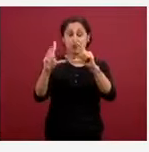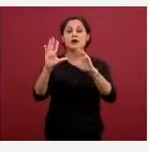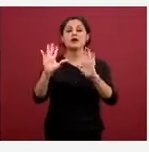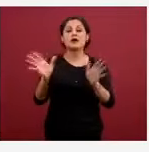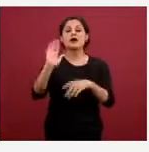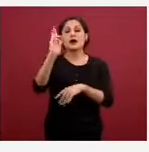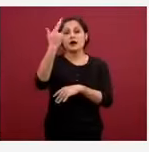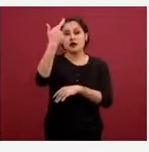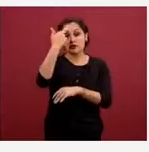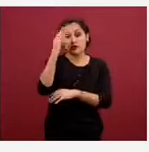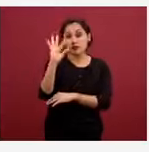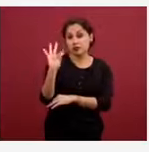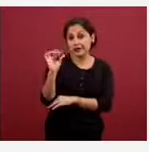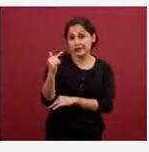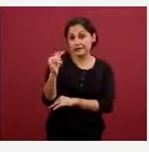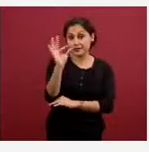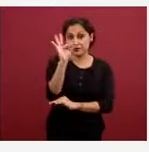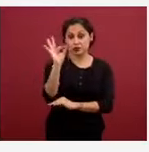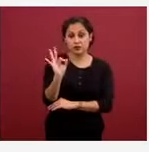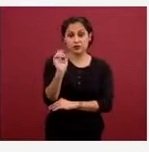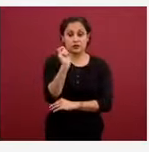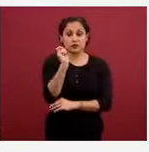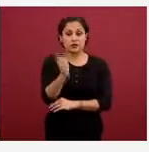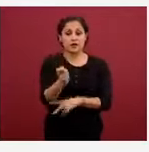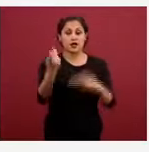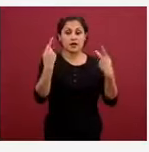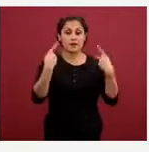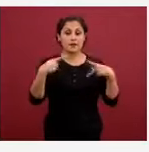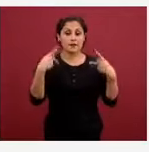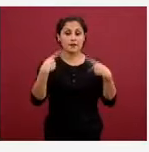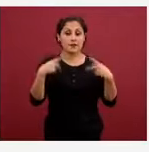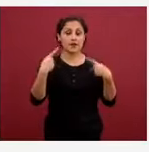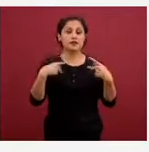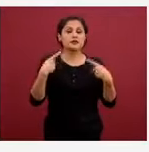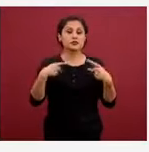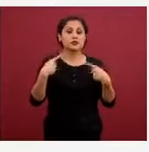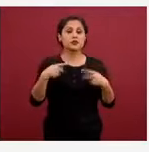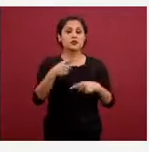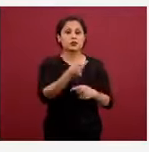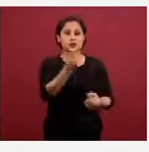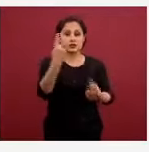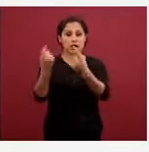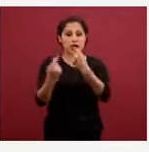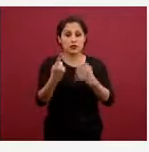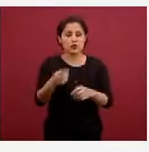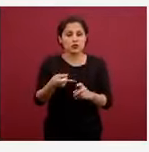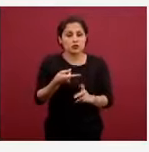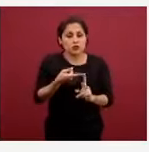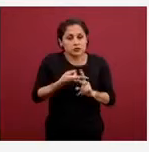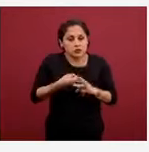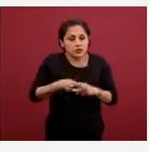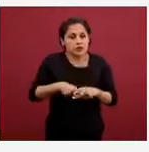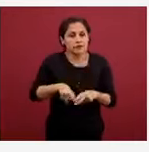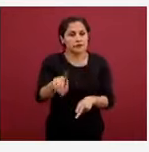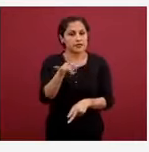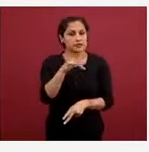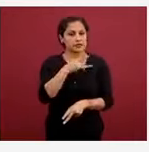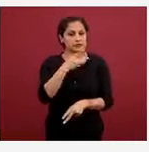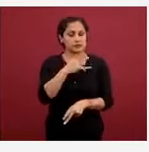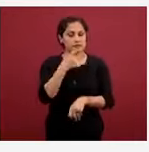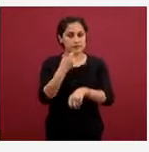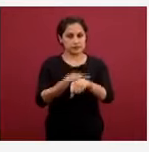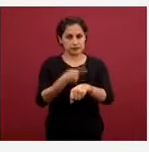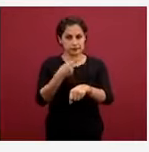que este 47% representan las personas con inicio de síntomas, casos confirmados con inicio de síntomas precisamente en los